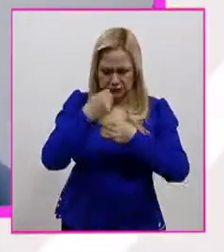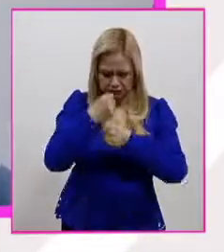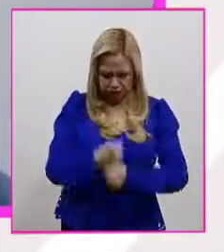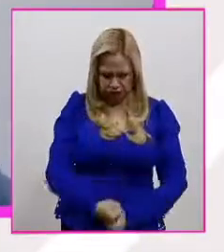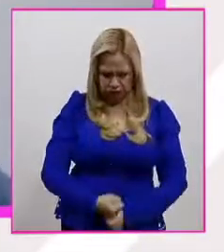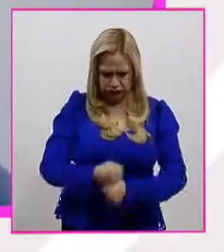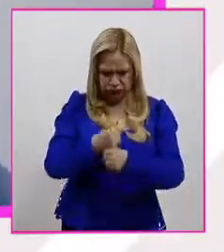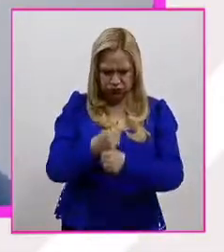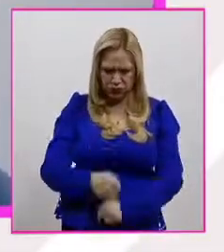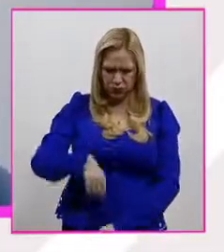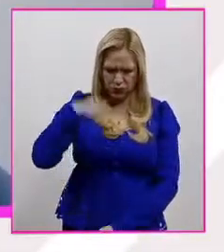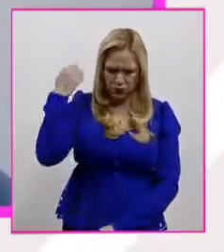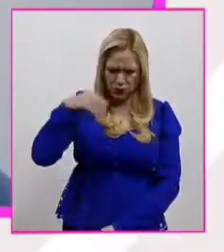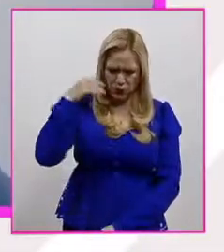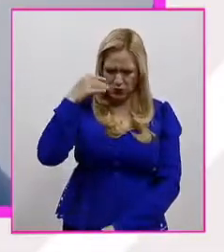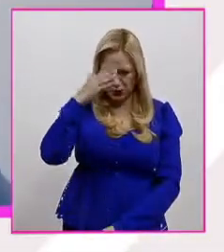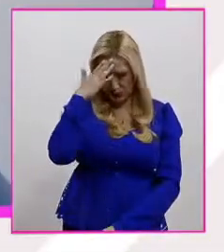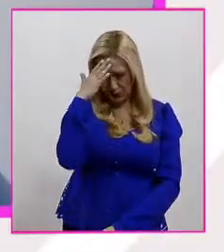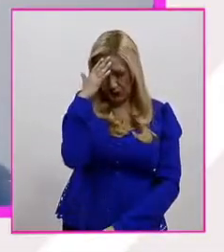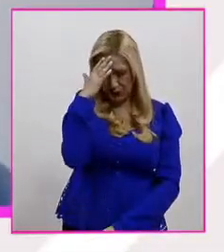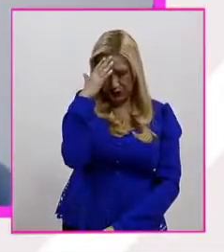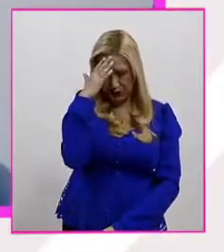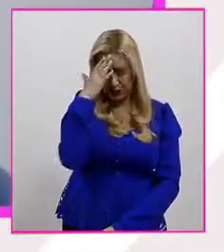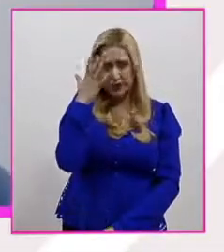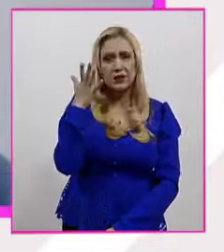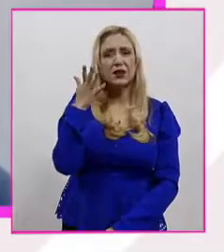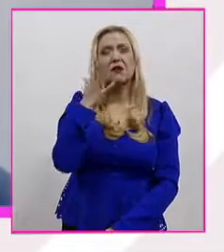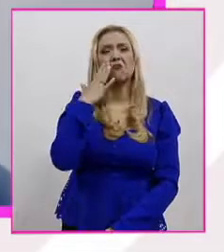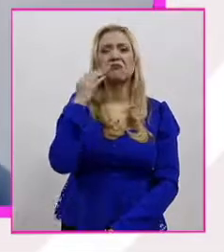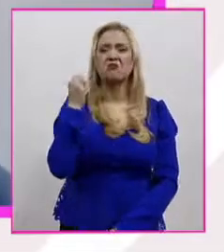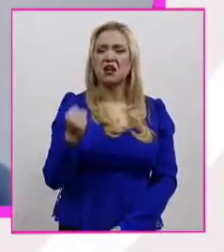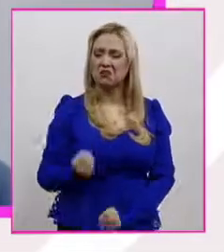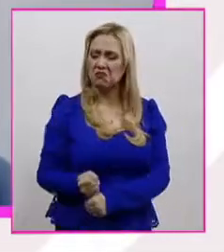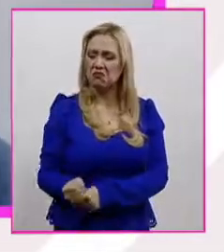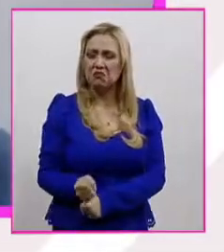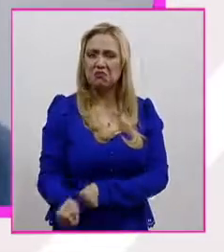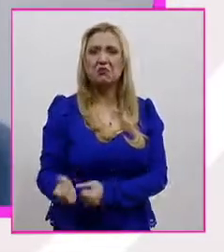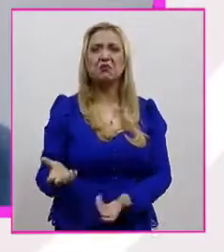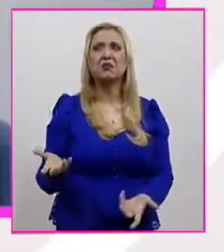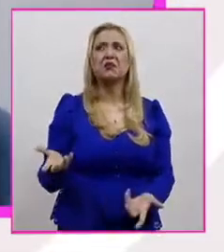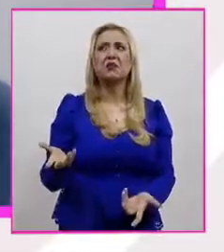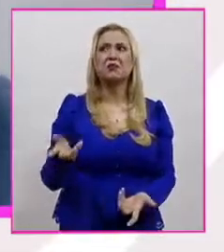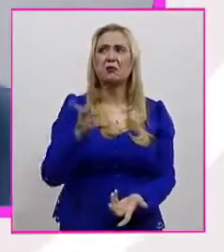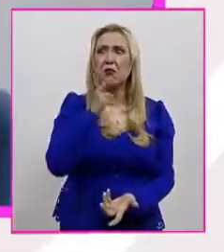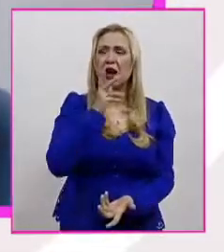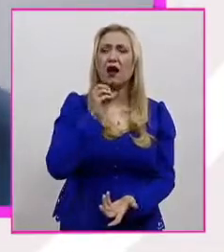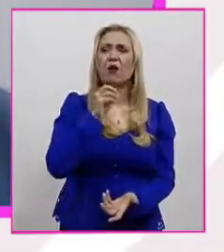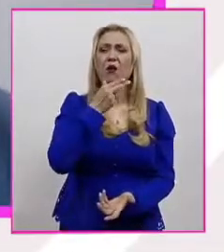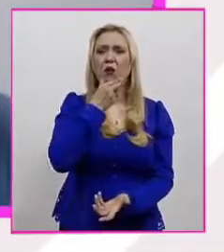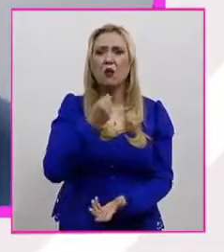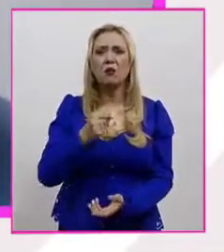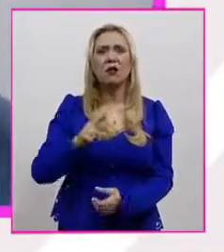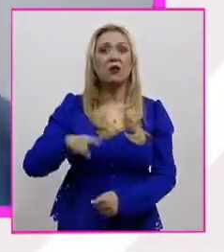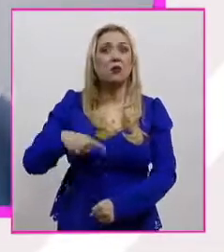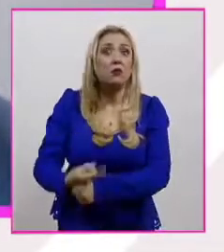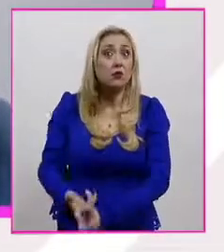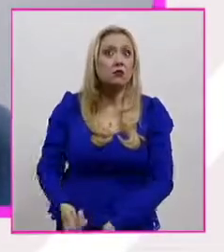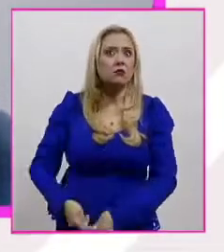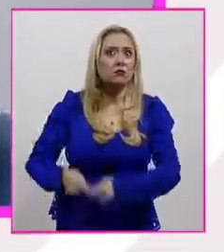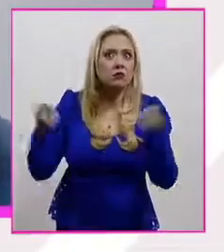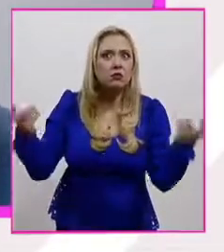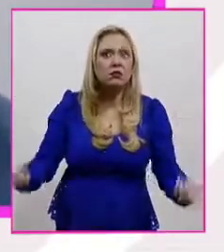siquiera imaginar, que va a estar expuesta a violencia machista, que va a estar expuesta a un desarrollo cultural, un